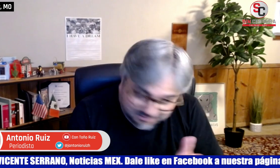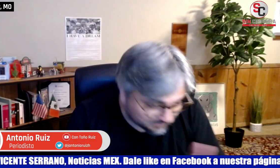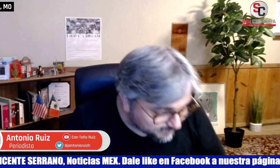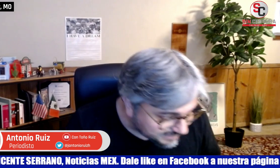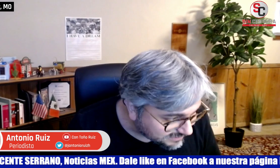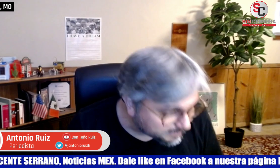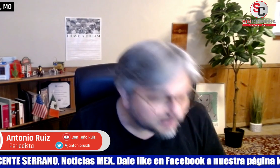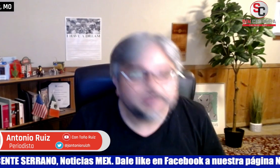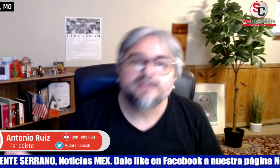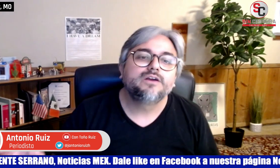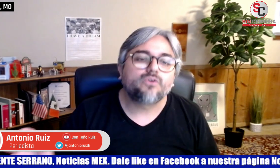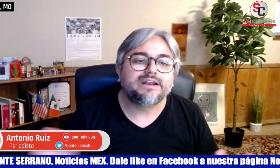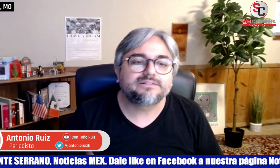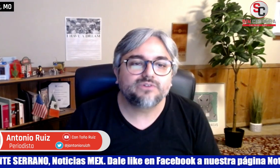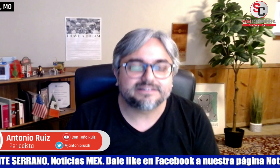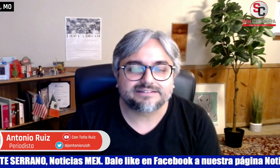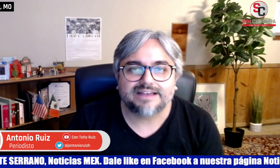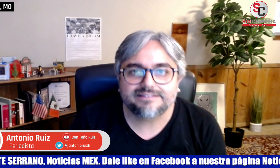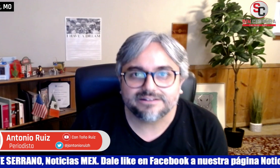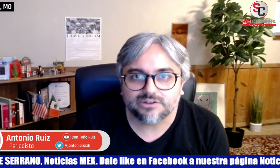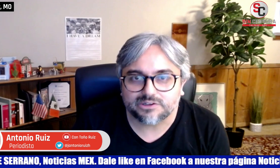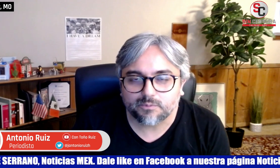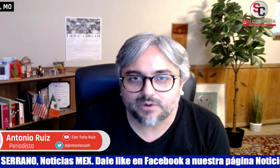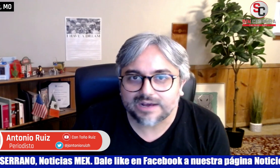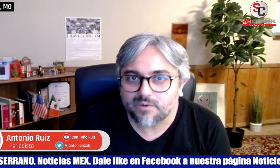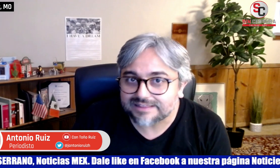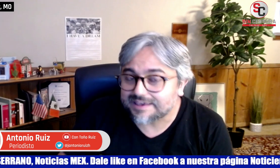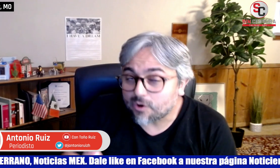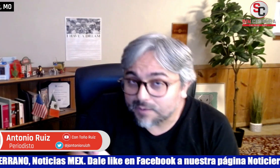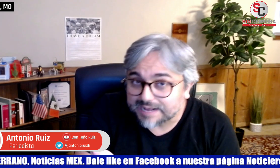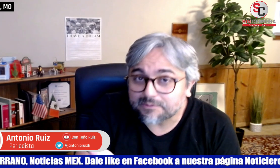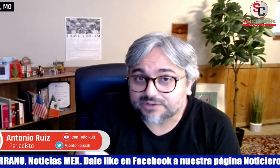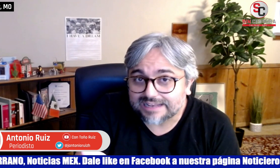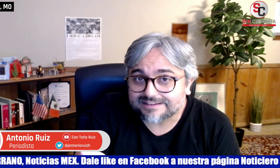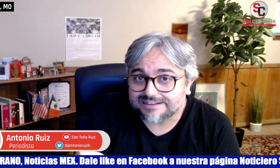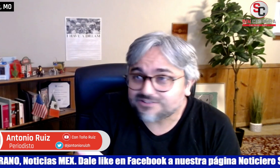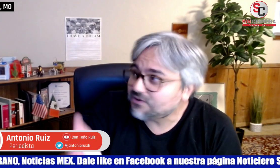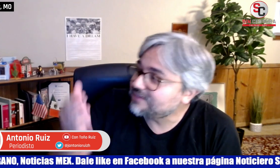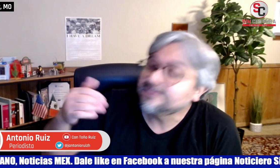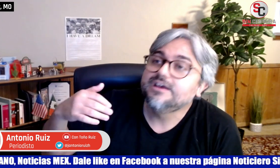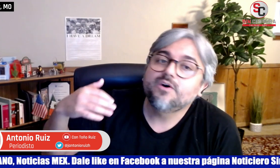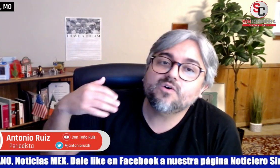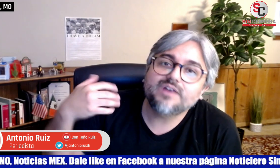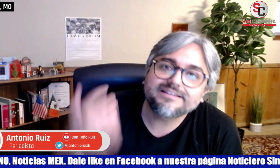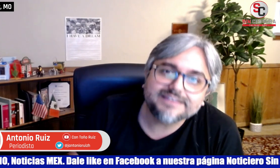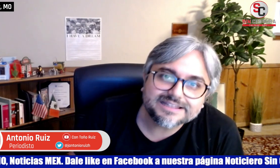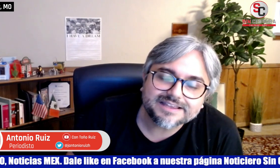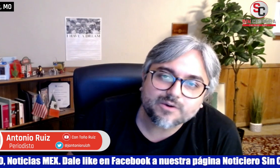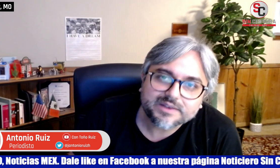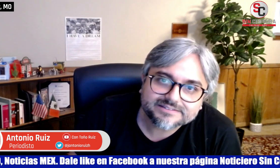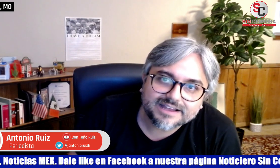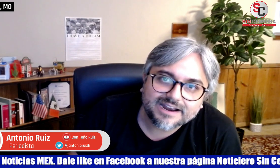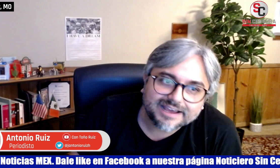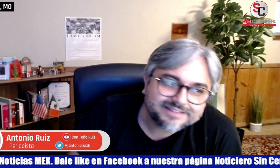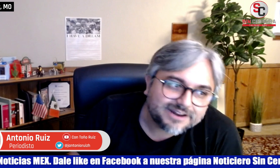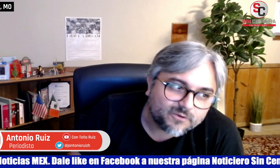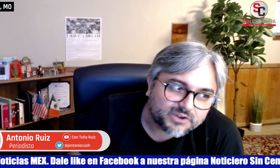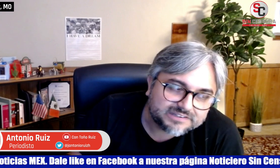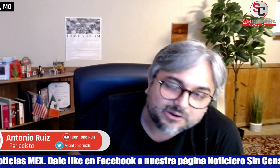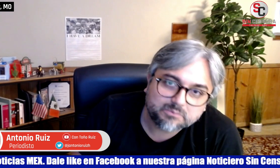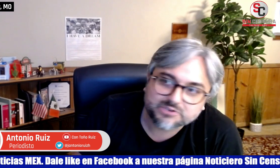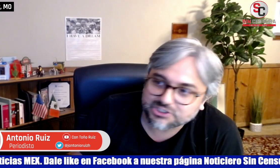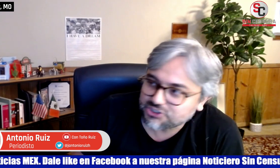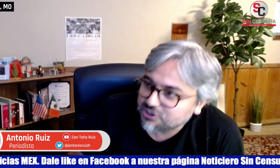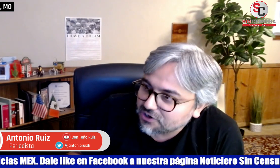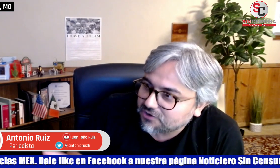que, en definitiva, con esto les está saliendo el tiro por la culata. Ya lo veremos en las elecciones o con la siguiente encuesta. La gente al contrario